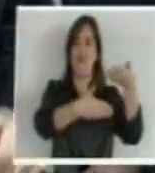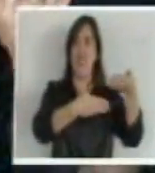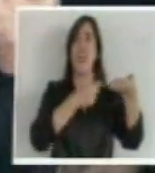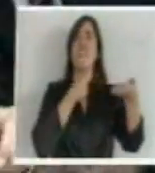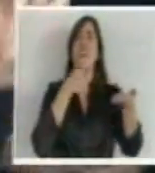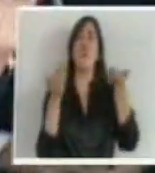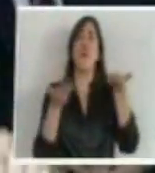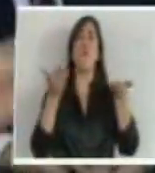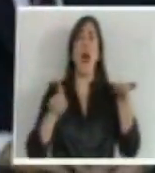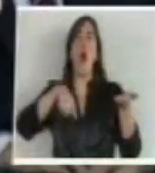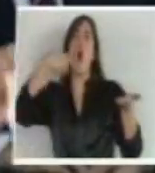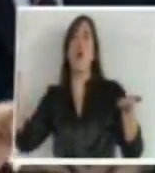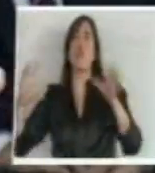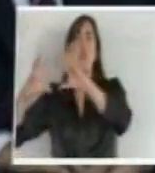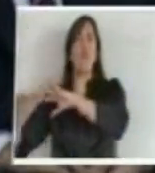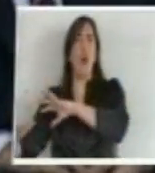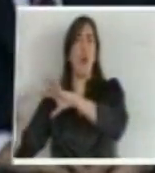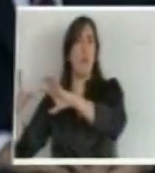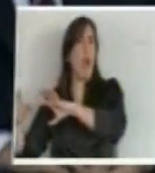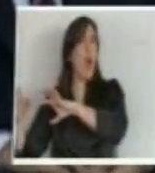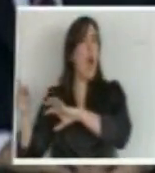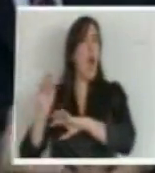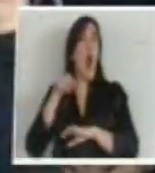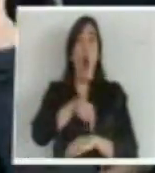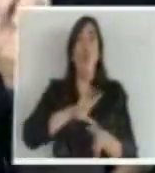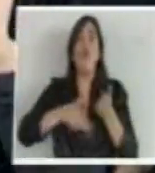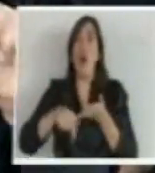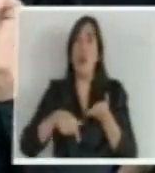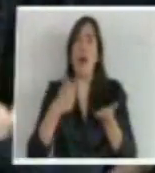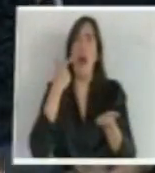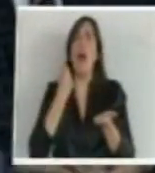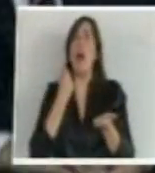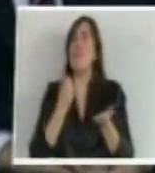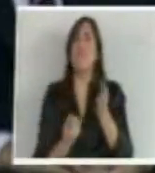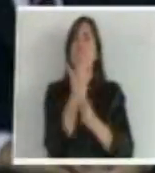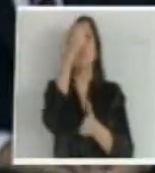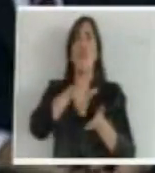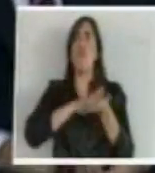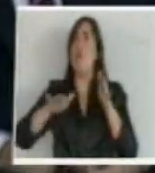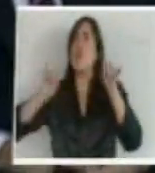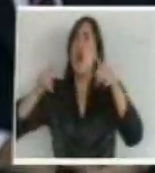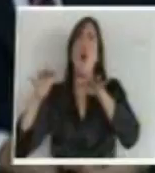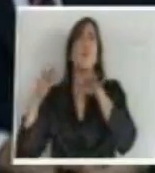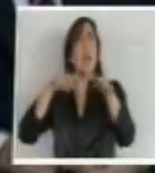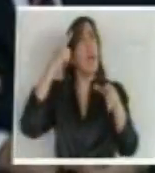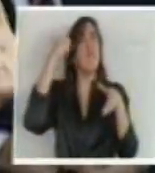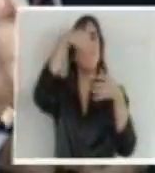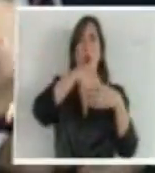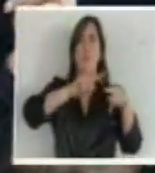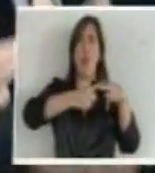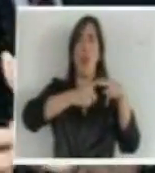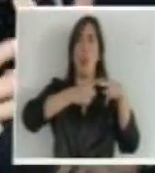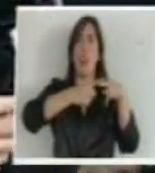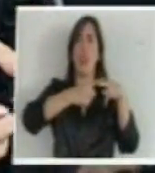les digo que este es inédito. ¿Por qué es inédito? Yo fui una joven que